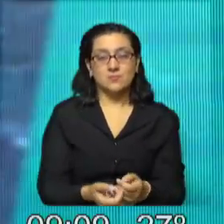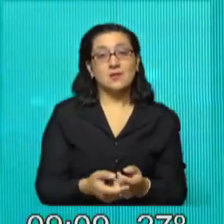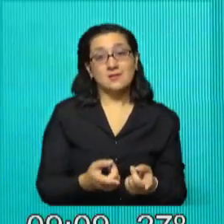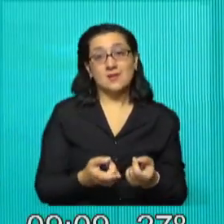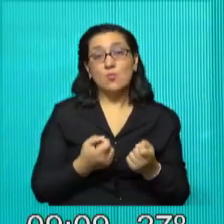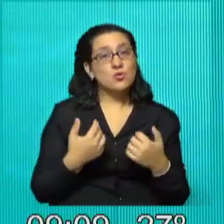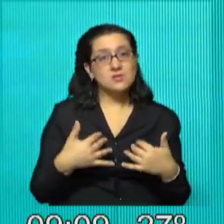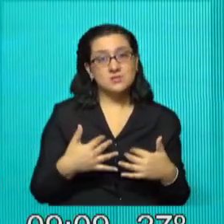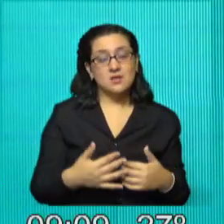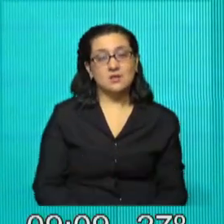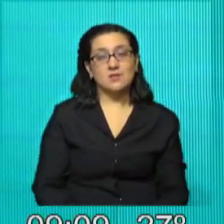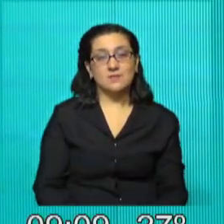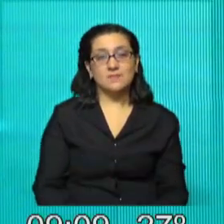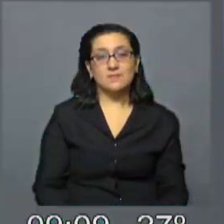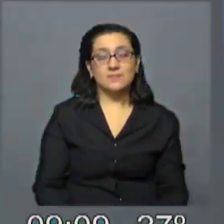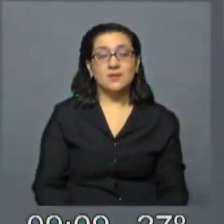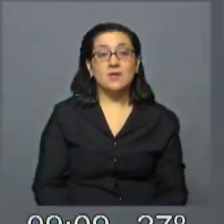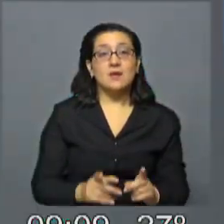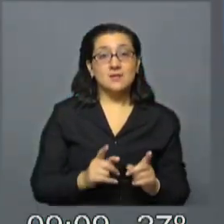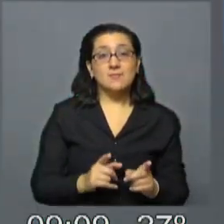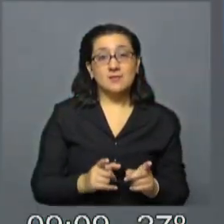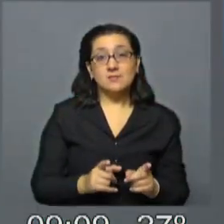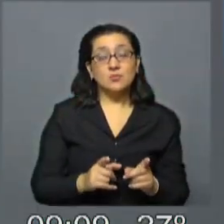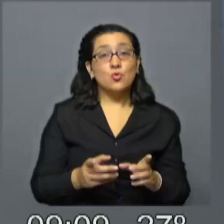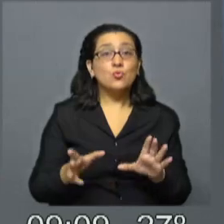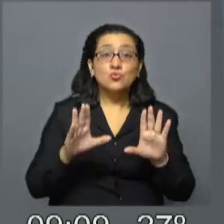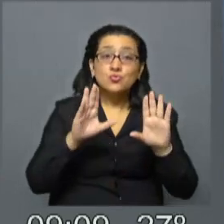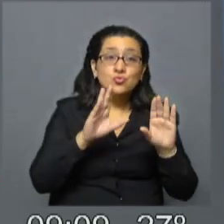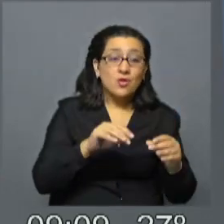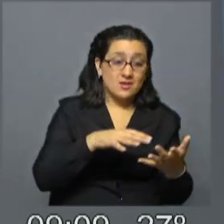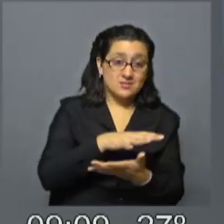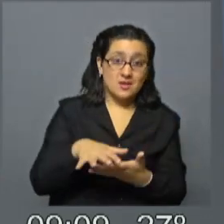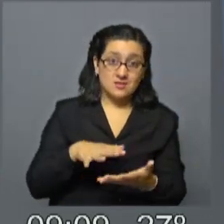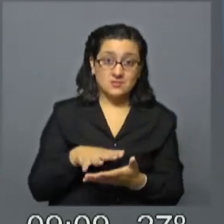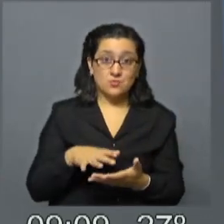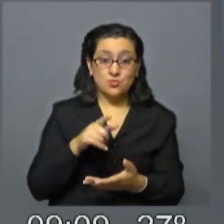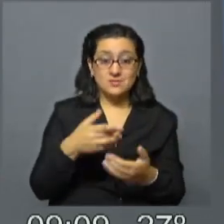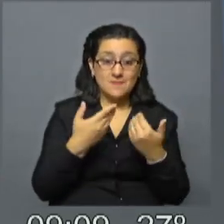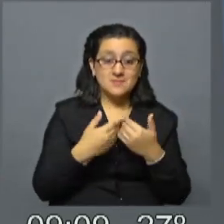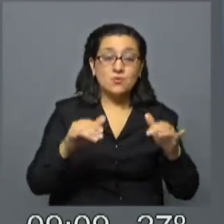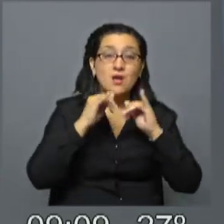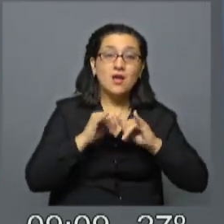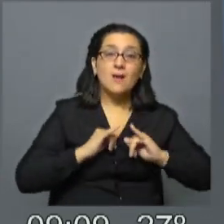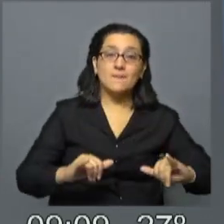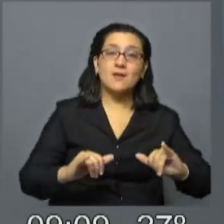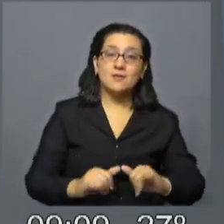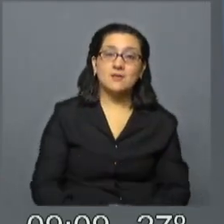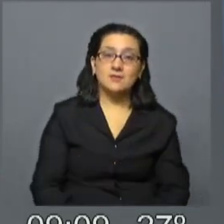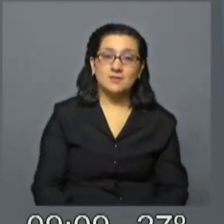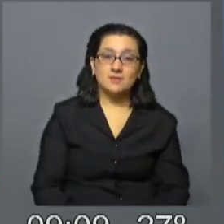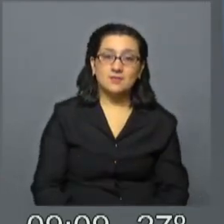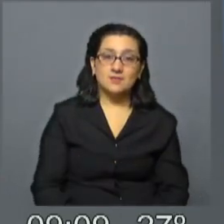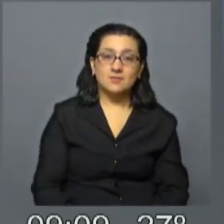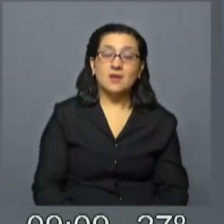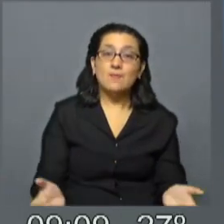pertinente y como a cuento de todas las partes, ¿no? Uh-huh. En ese sentido, ustedes iniciaron una campaña